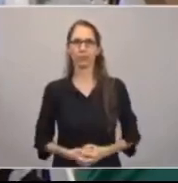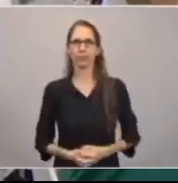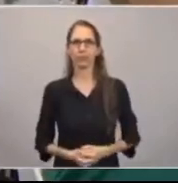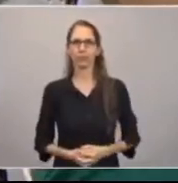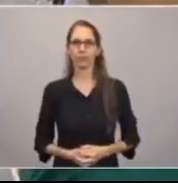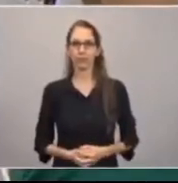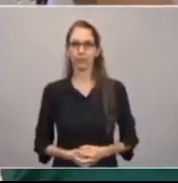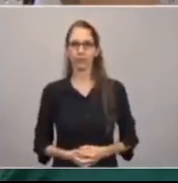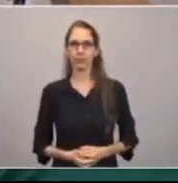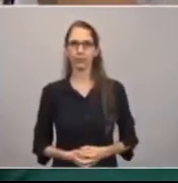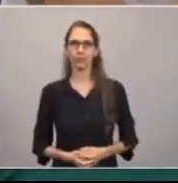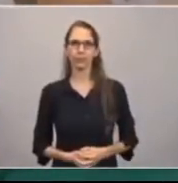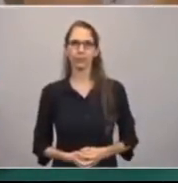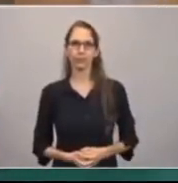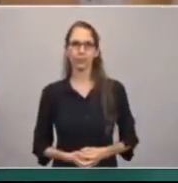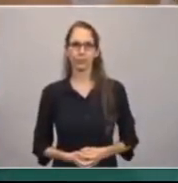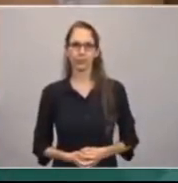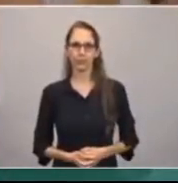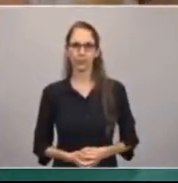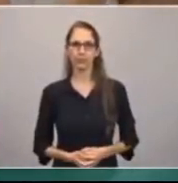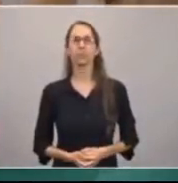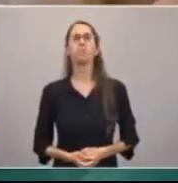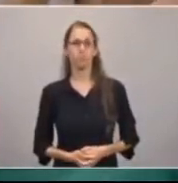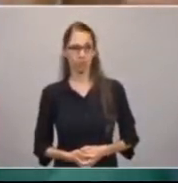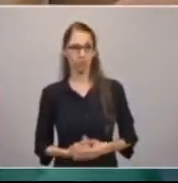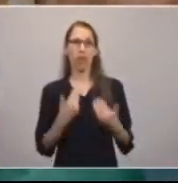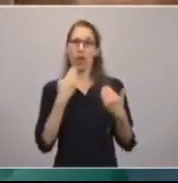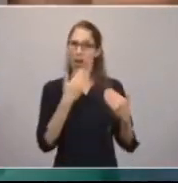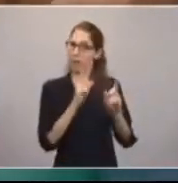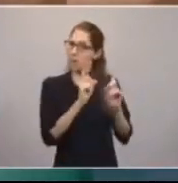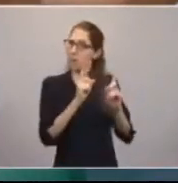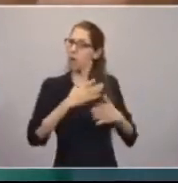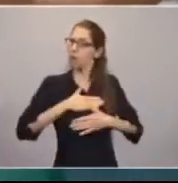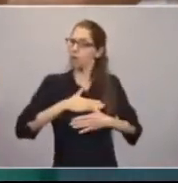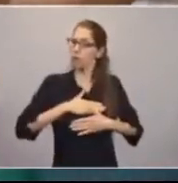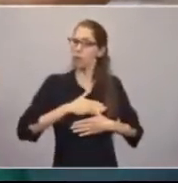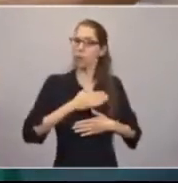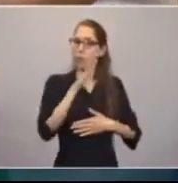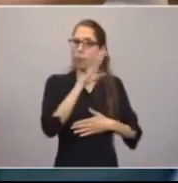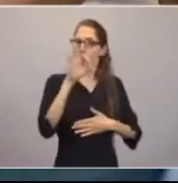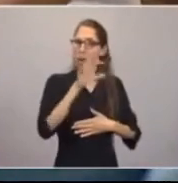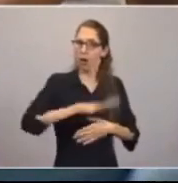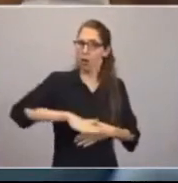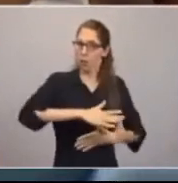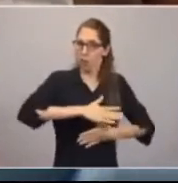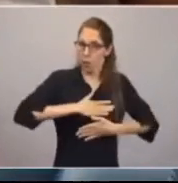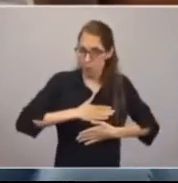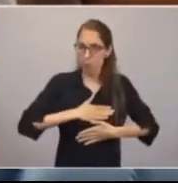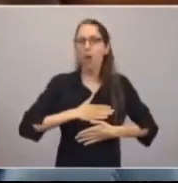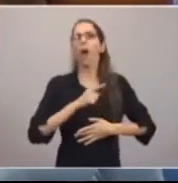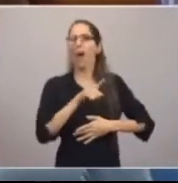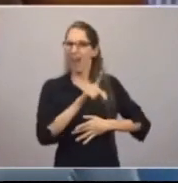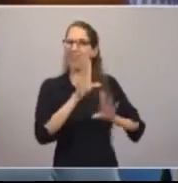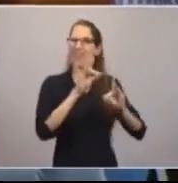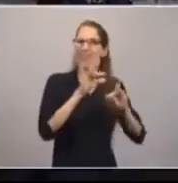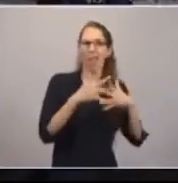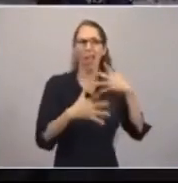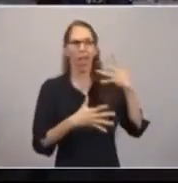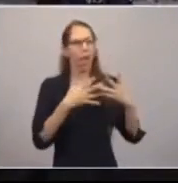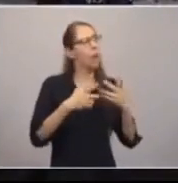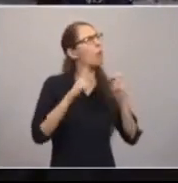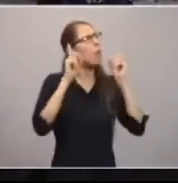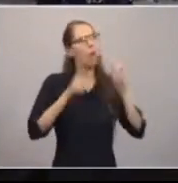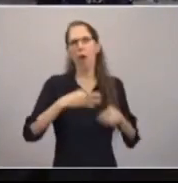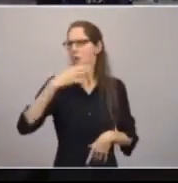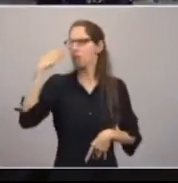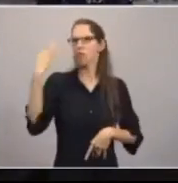con su banco, que a pesar de las dificultades sigue cumpliendo con estas funciones. Por ahora es un crédito,